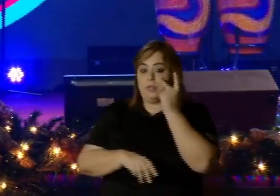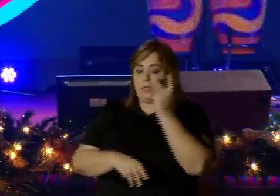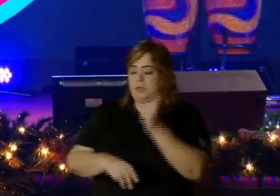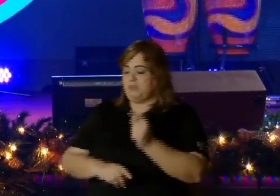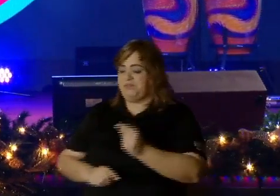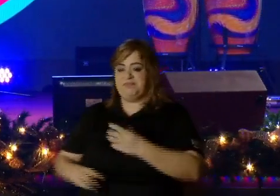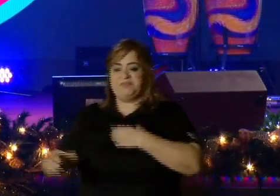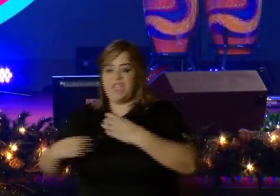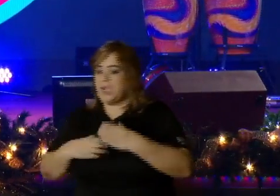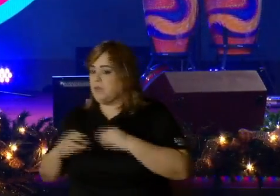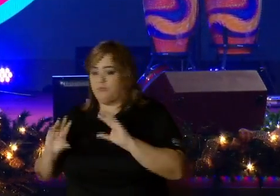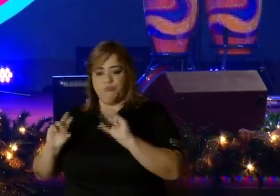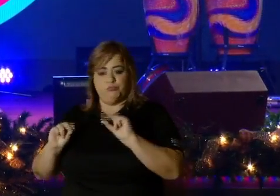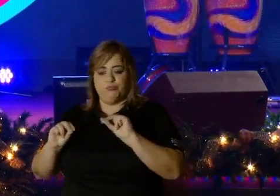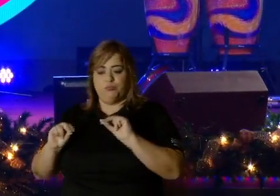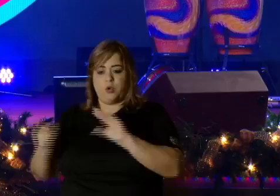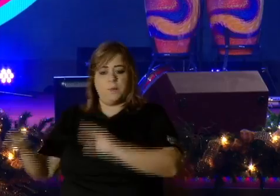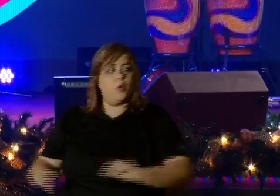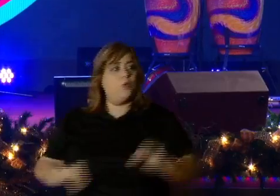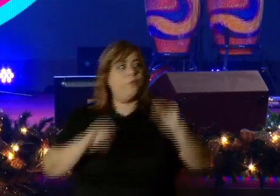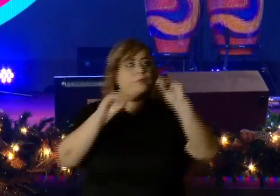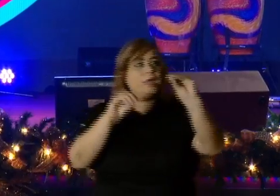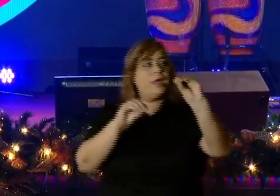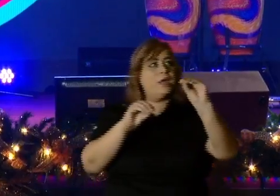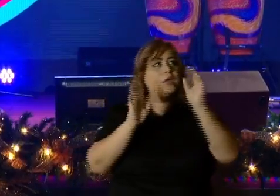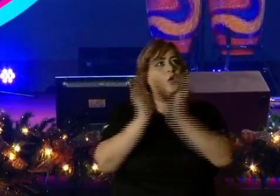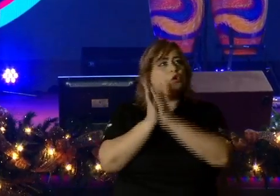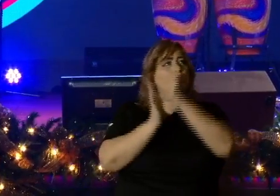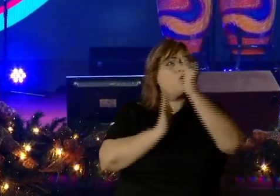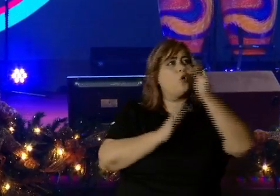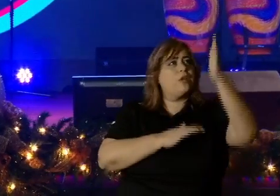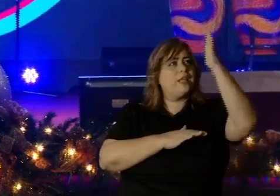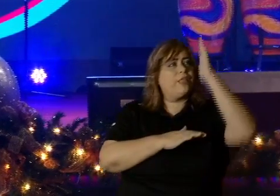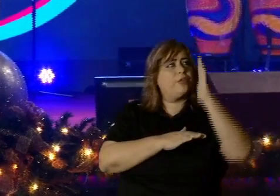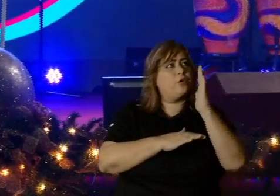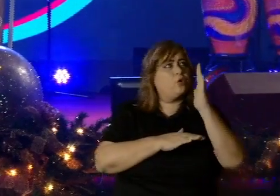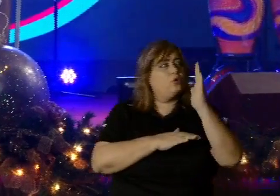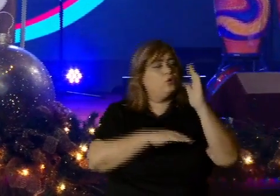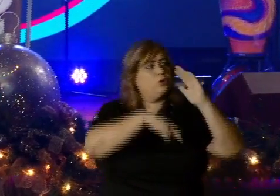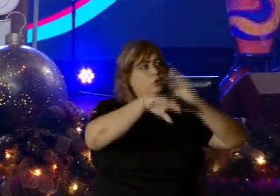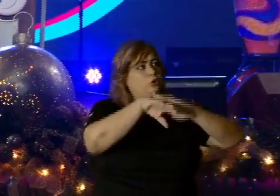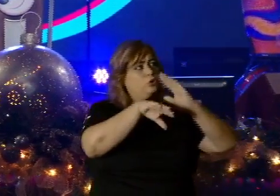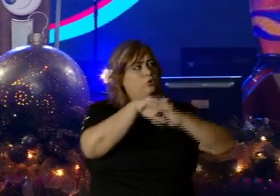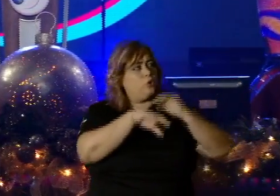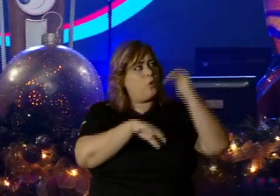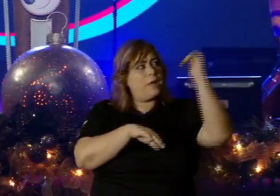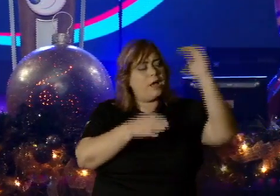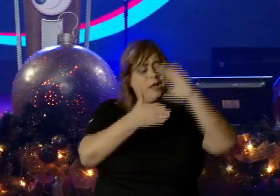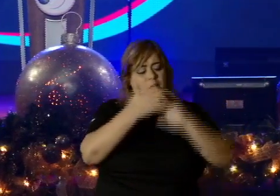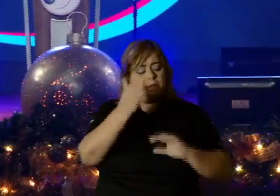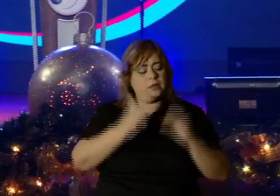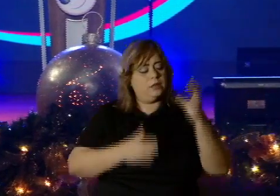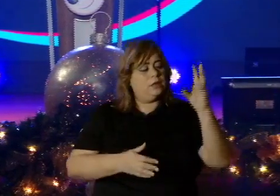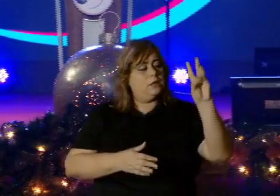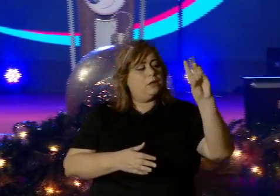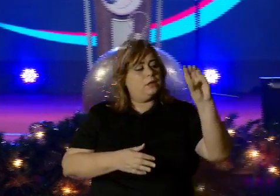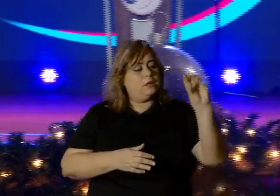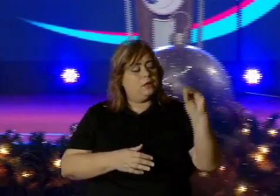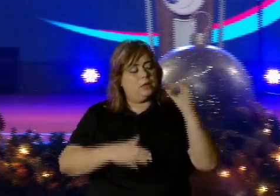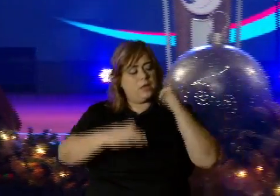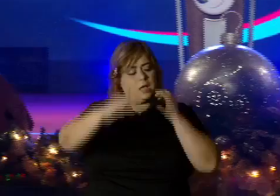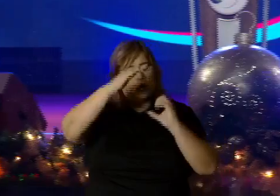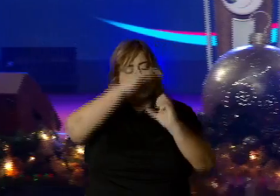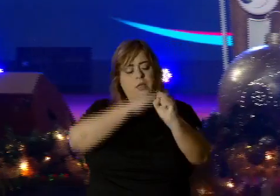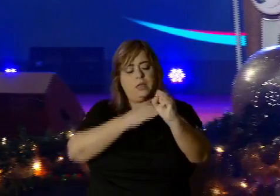la gloria. El Señor nos llama, oh gloria a Dios, en el capítulo 60 del libro de Isaías, verso